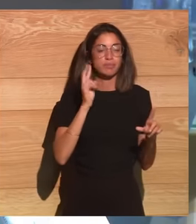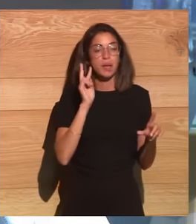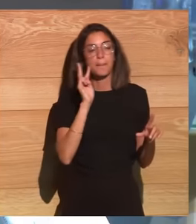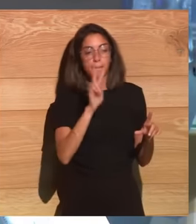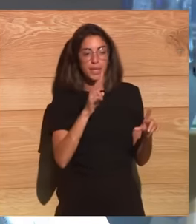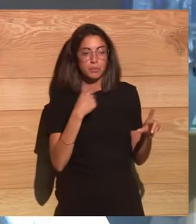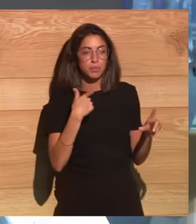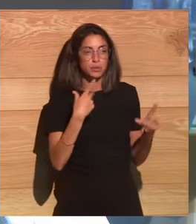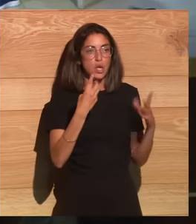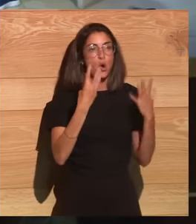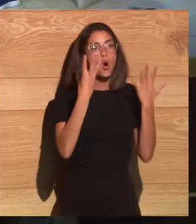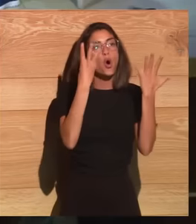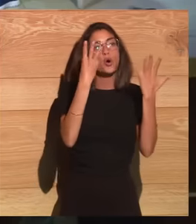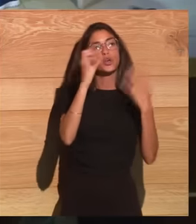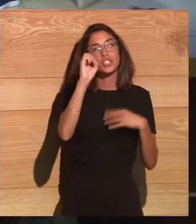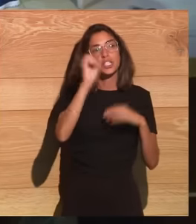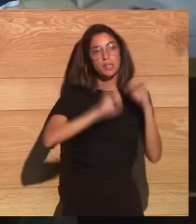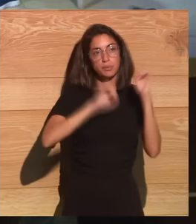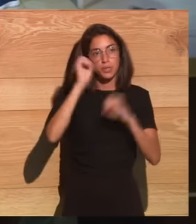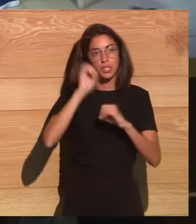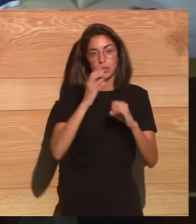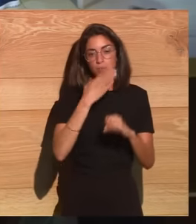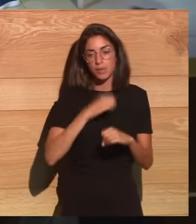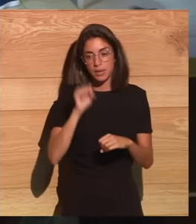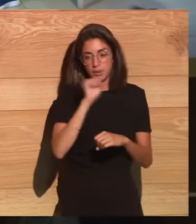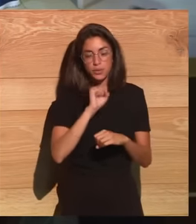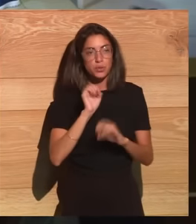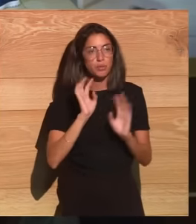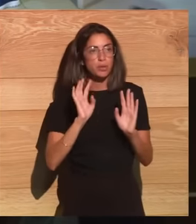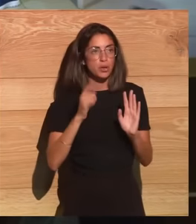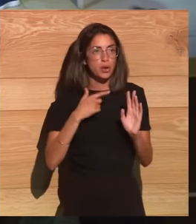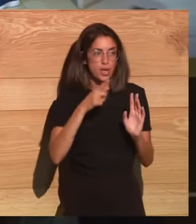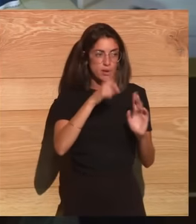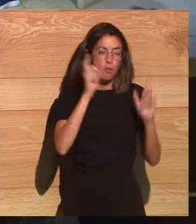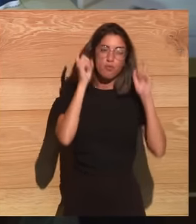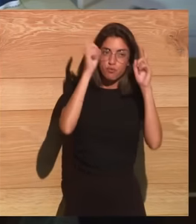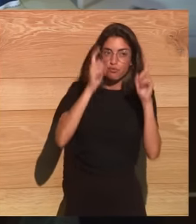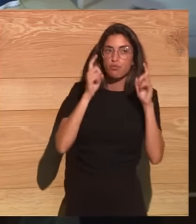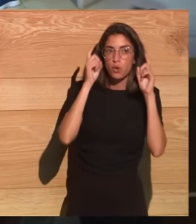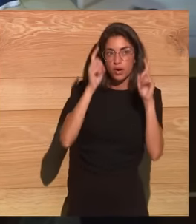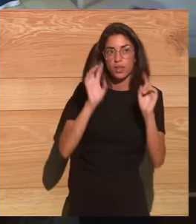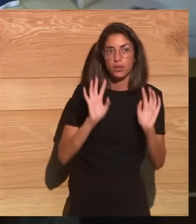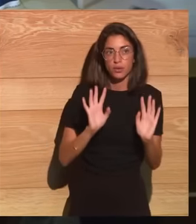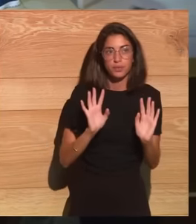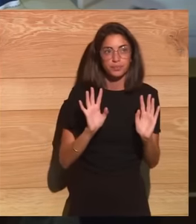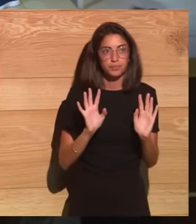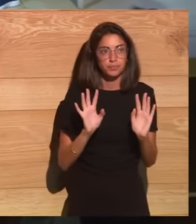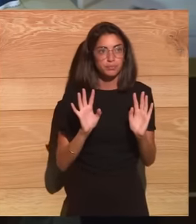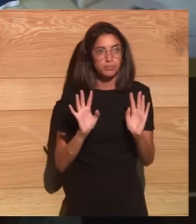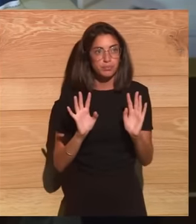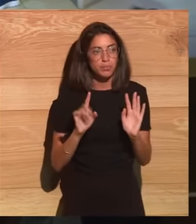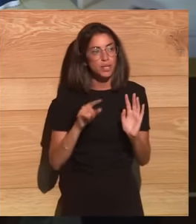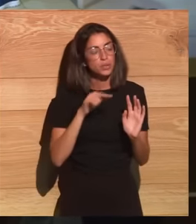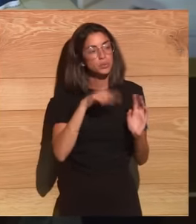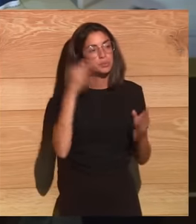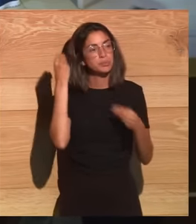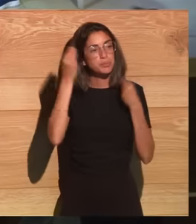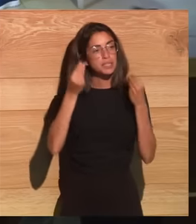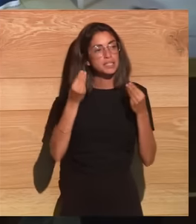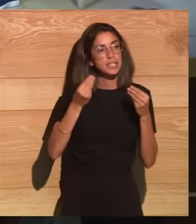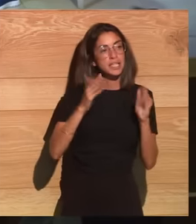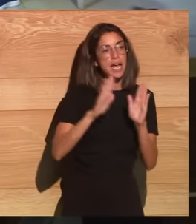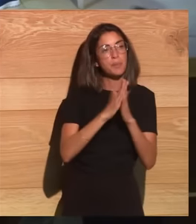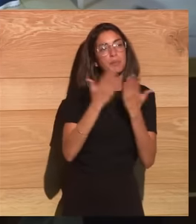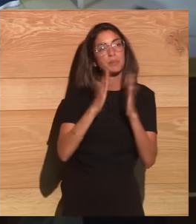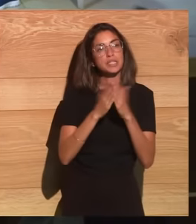recrear. Sí. No, pero se ha esforzado, ¿eh? O sea, se ha esforzado para que fueran reconocibles. Sí, sí. Hay como. ¿No te parece que la portada es demasiado